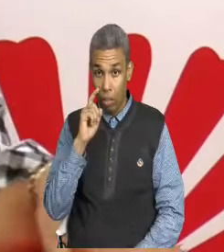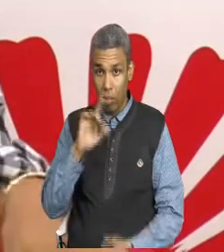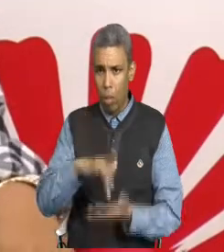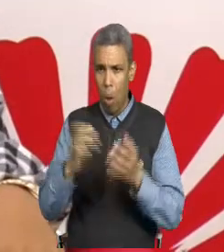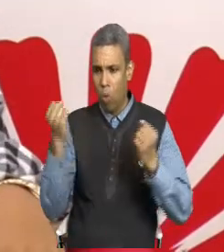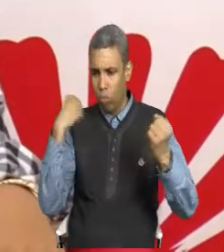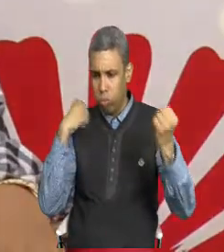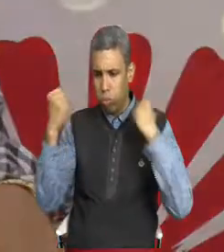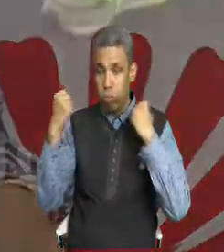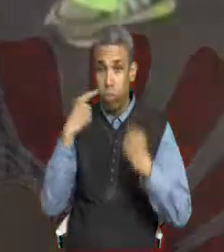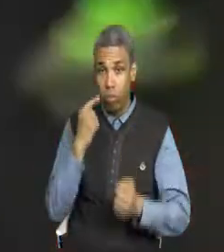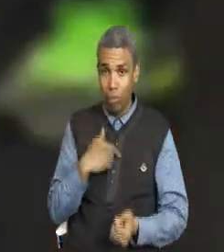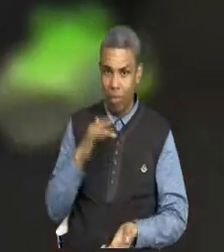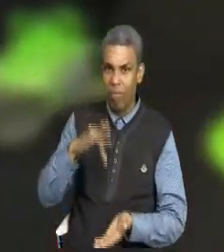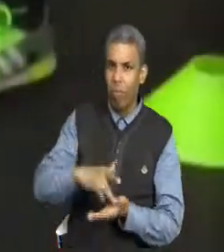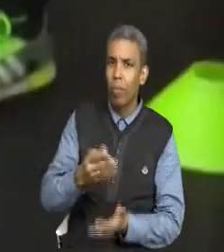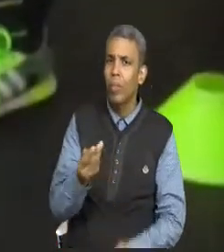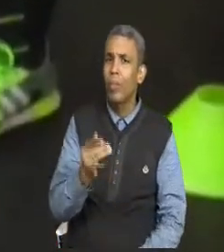la gota fría.